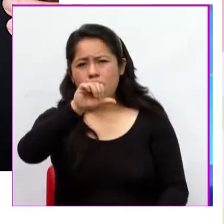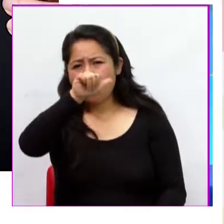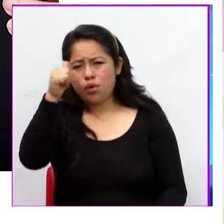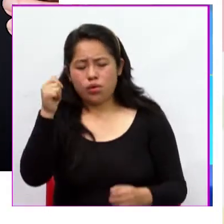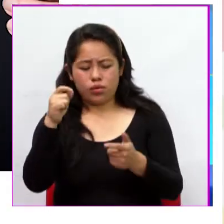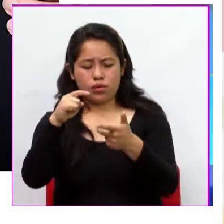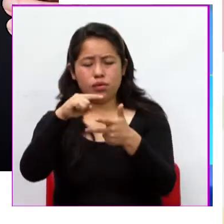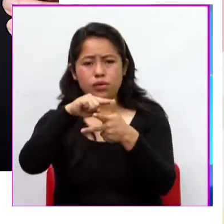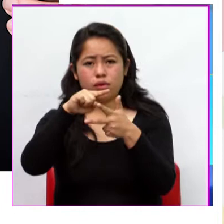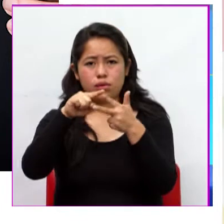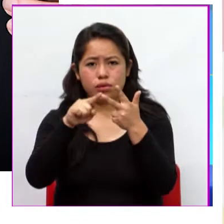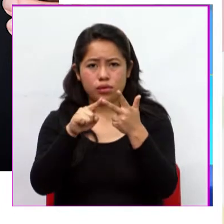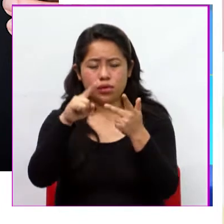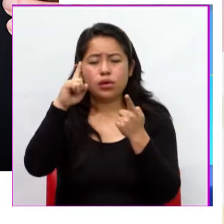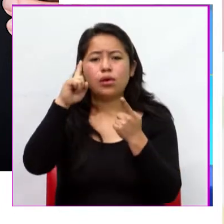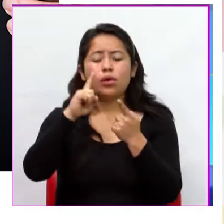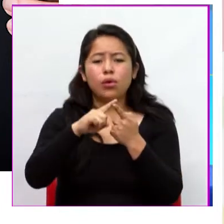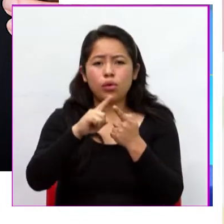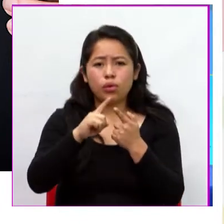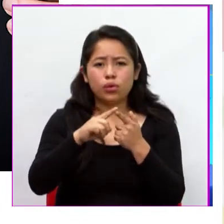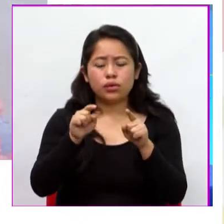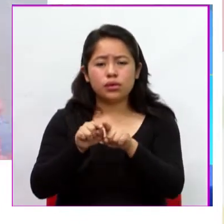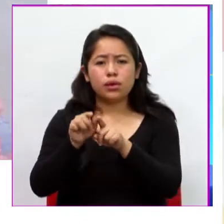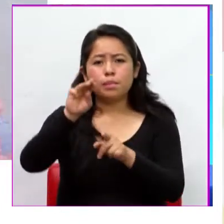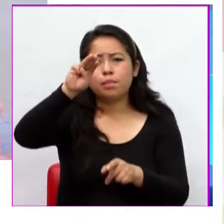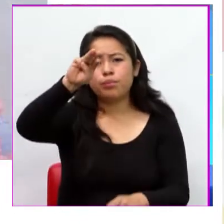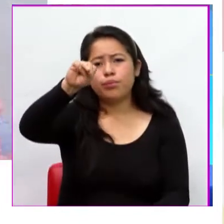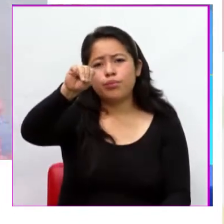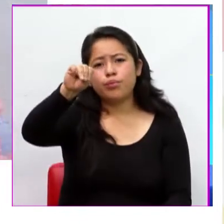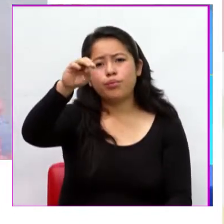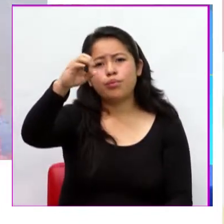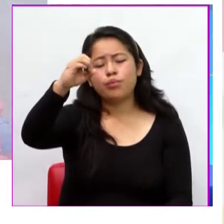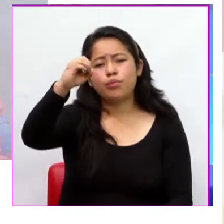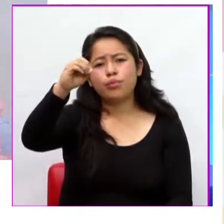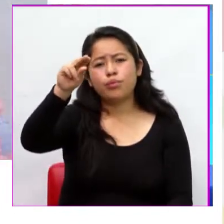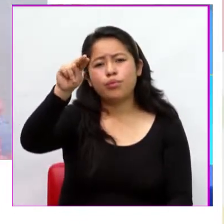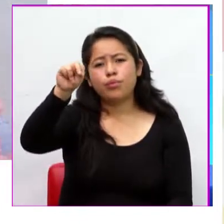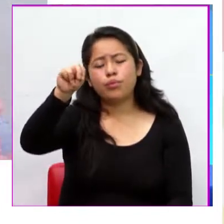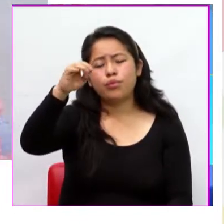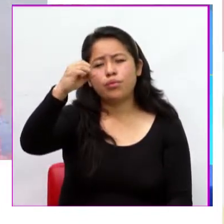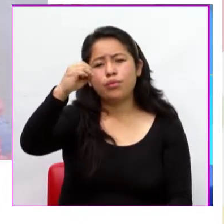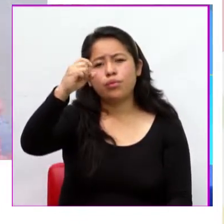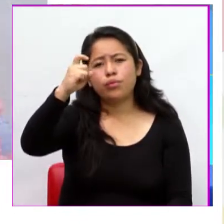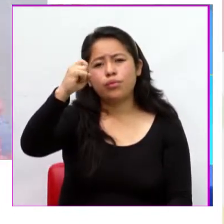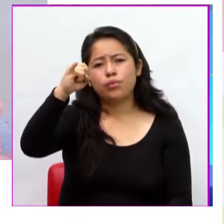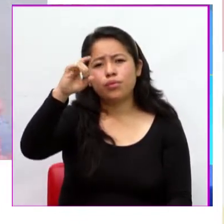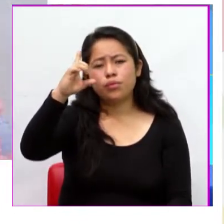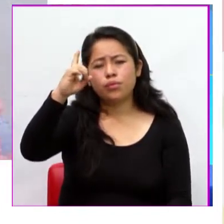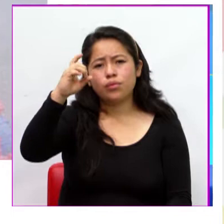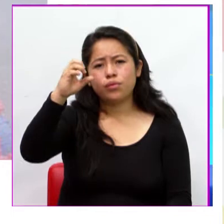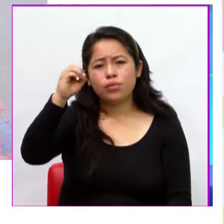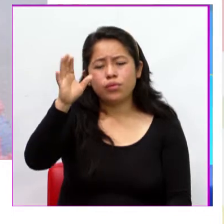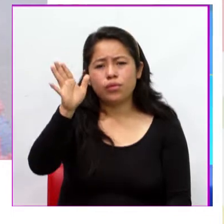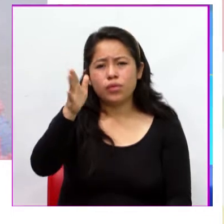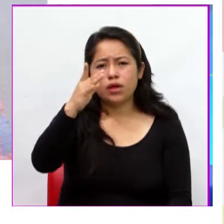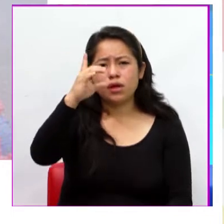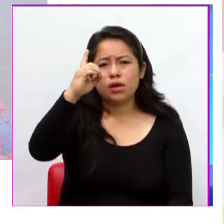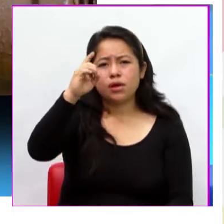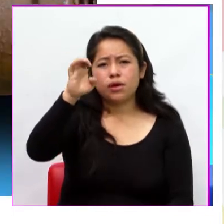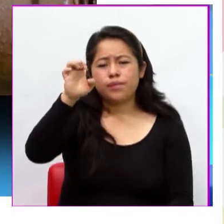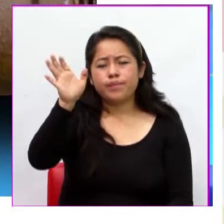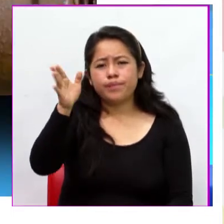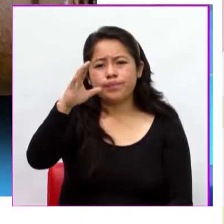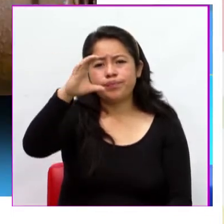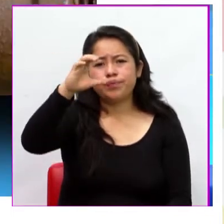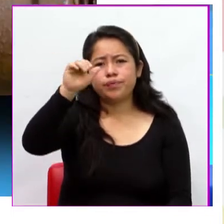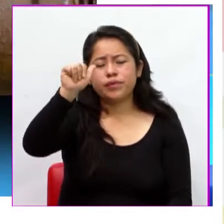de carbono, esa sustancia que está presente en todos los escapes de los automóviles y en las